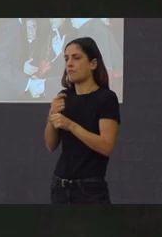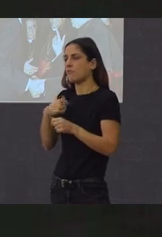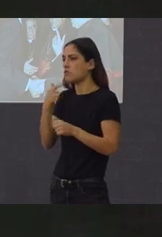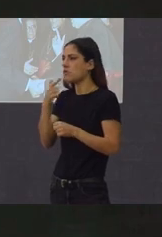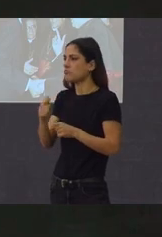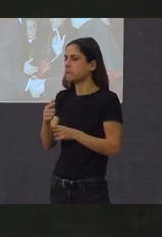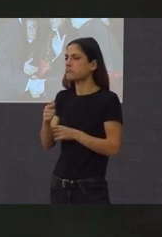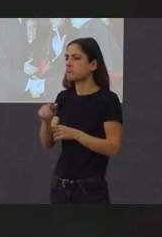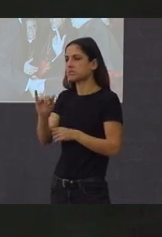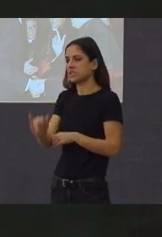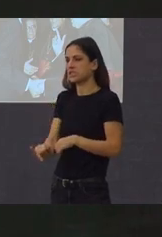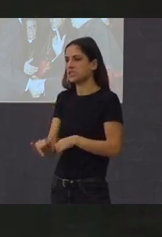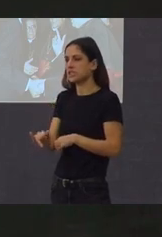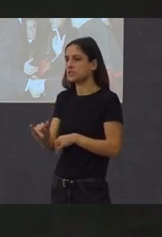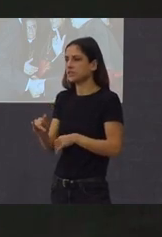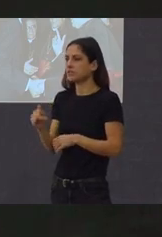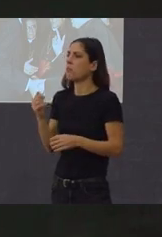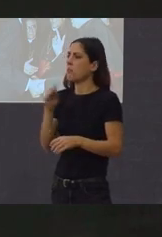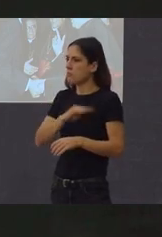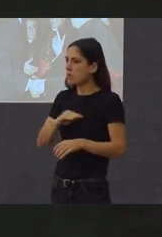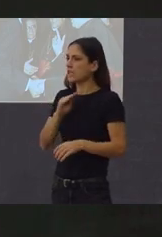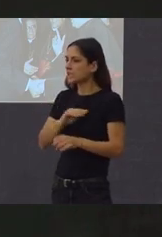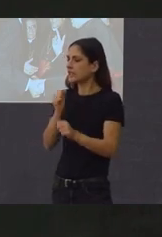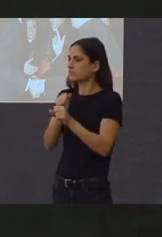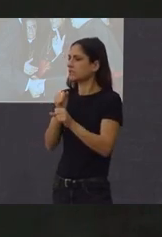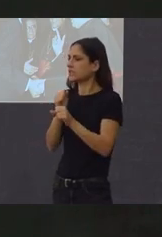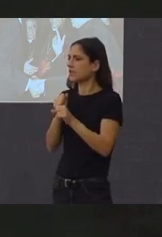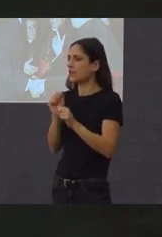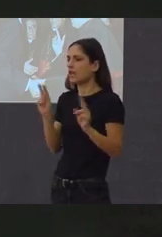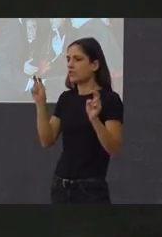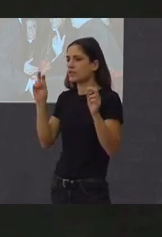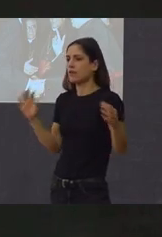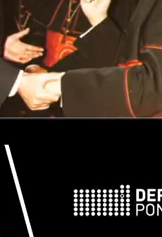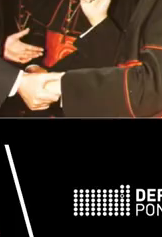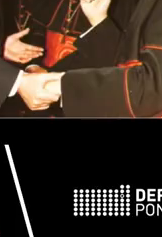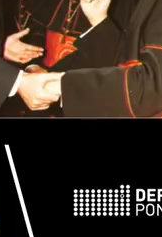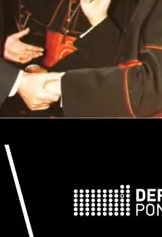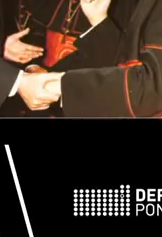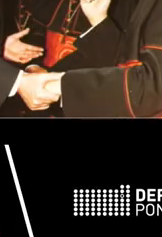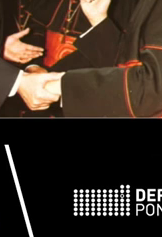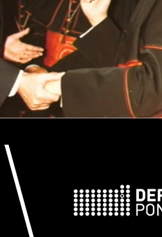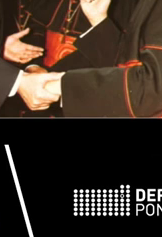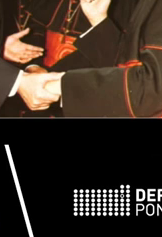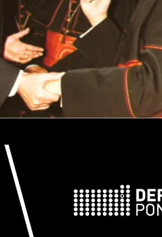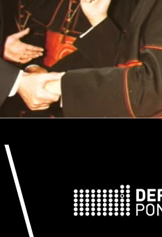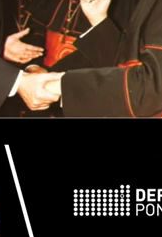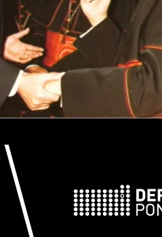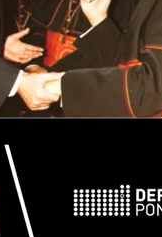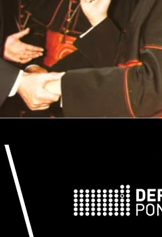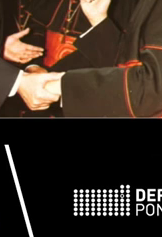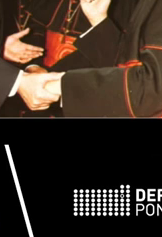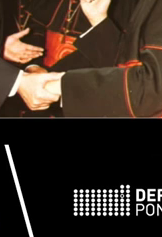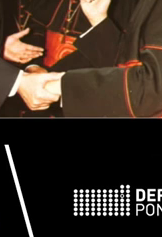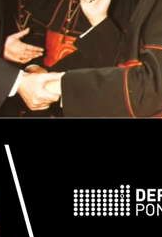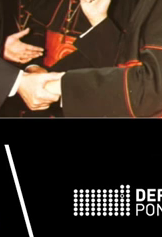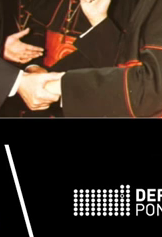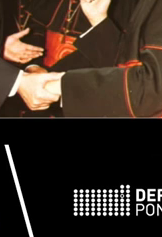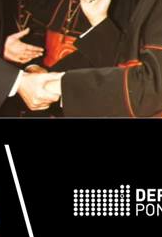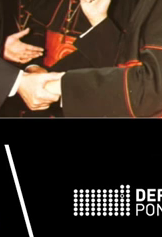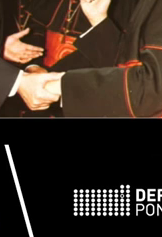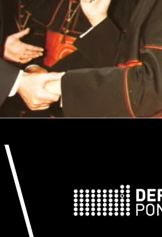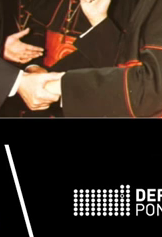xa bastante traballado sobre a relación da Igrexa e Estado durante o franquismo, durante a dictadura.